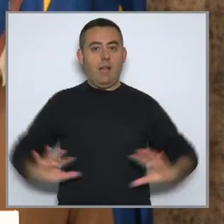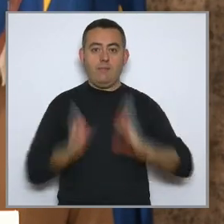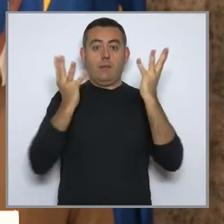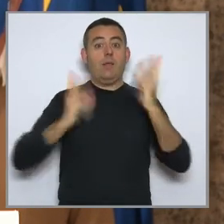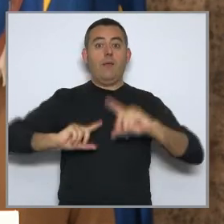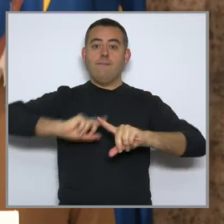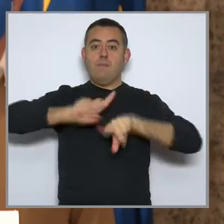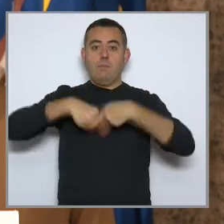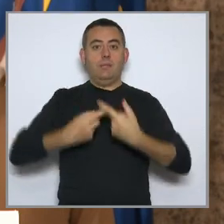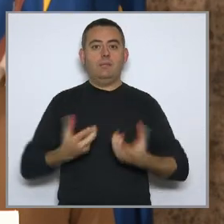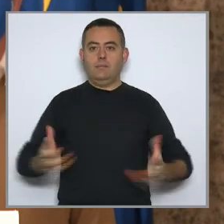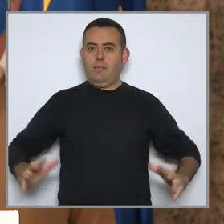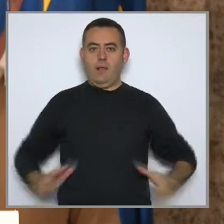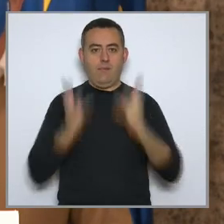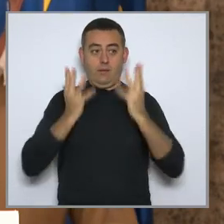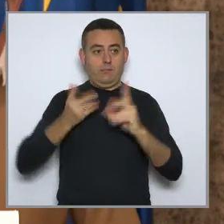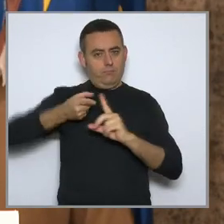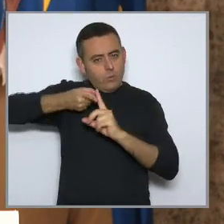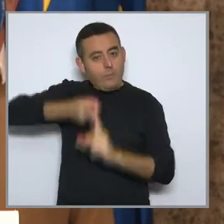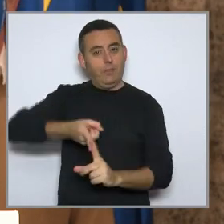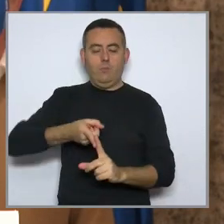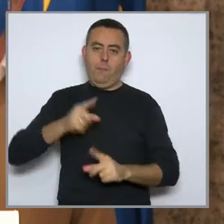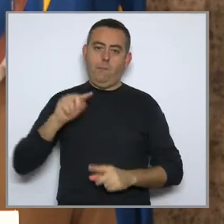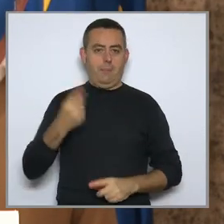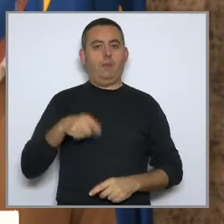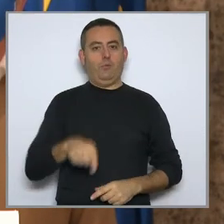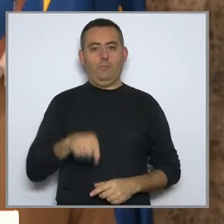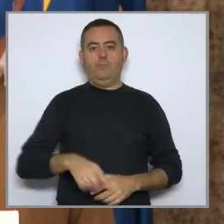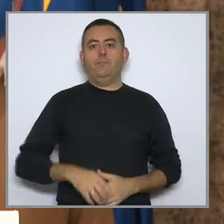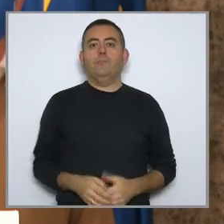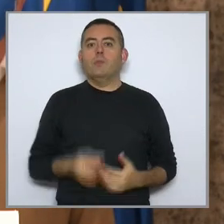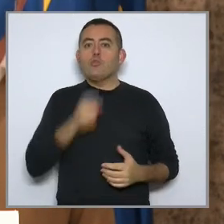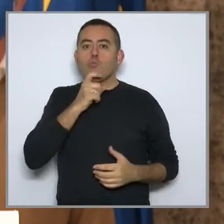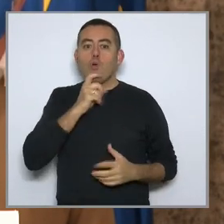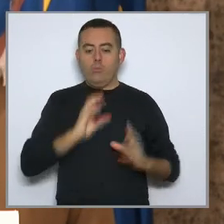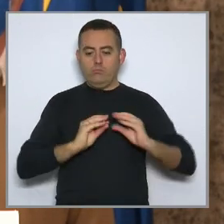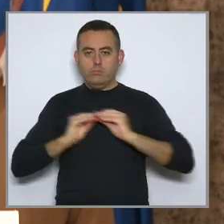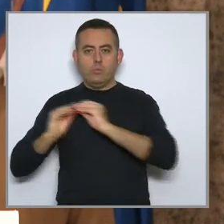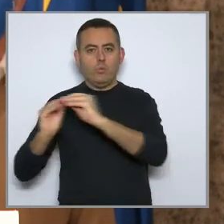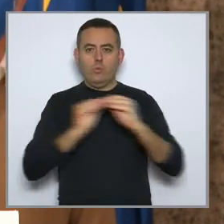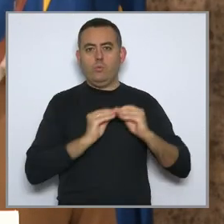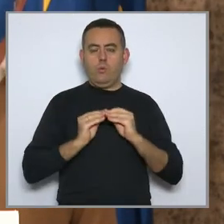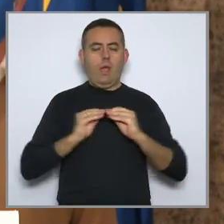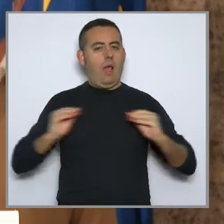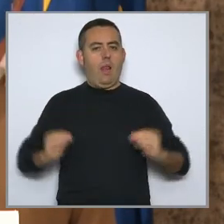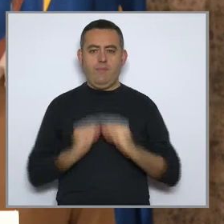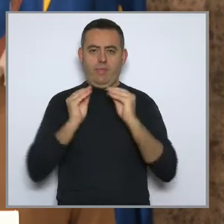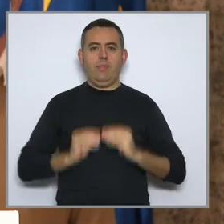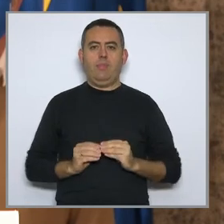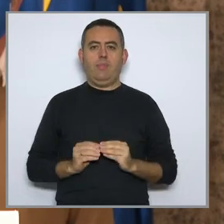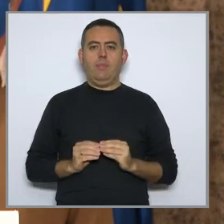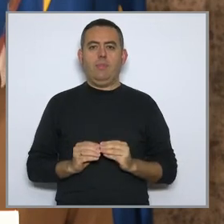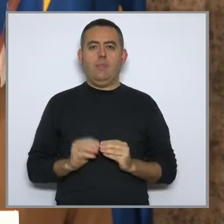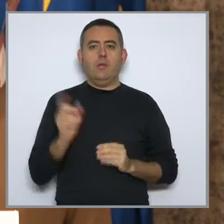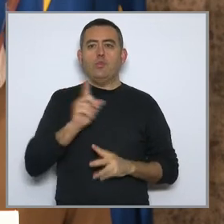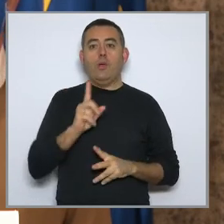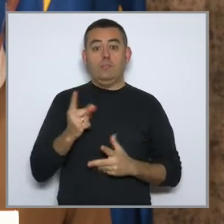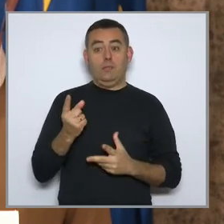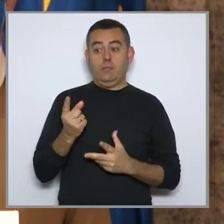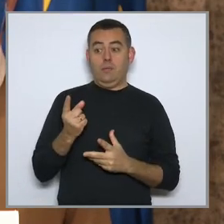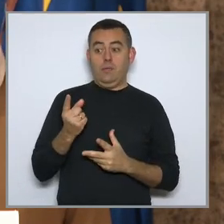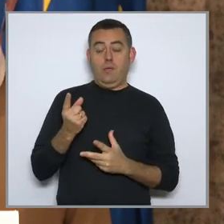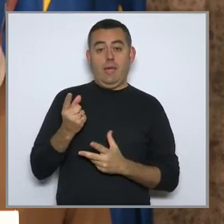familias. Todo esto debe hacerse de manera simultánea, sin aplazar la recuperación para después de la